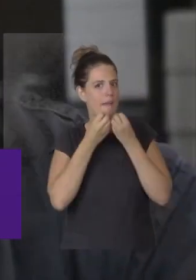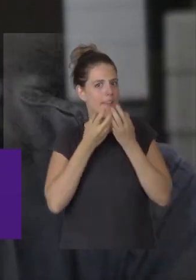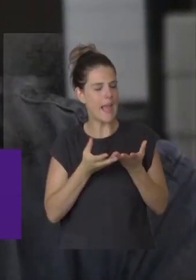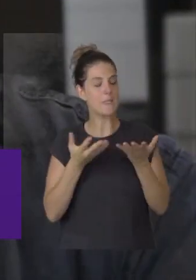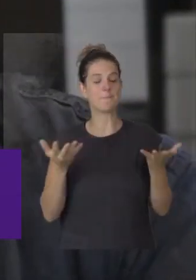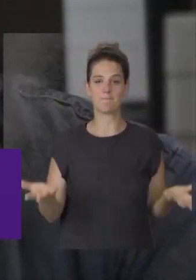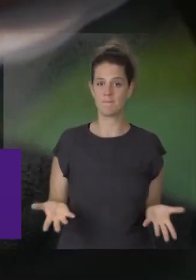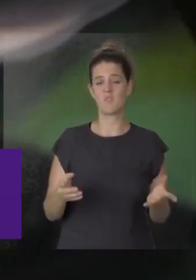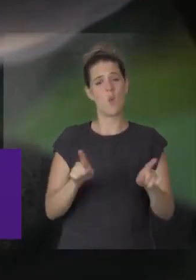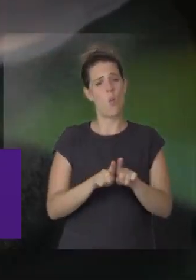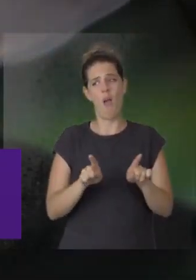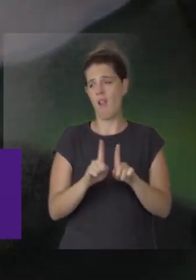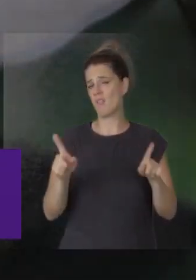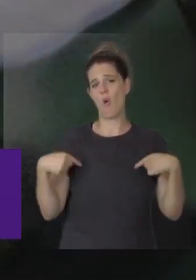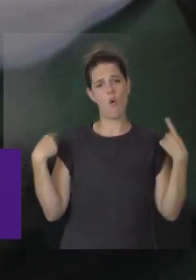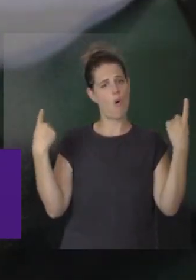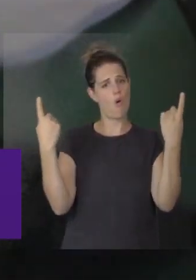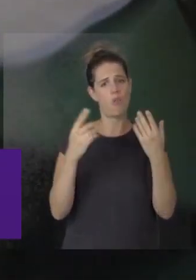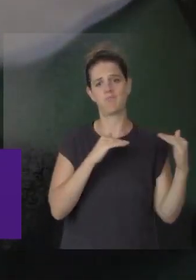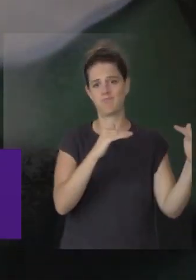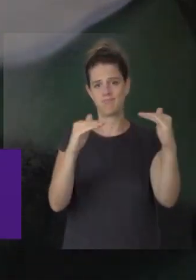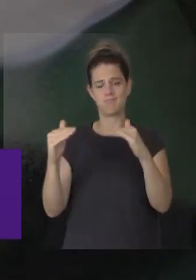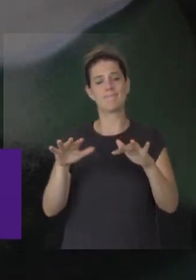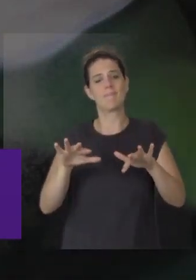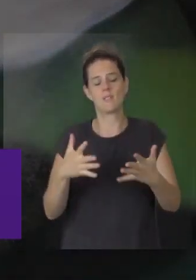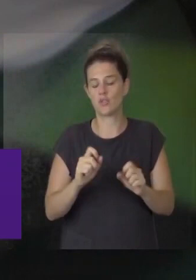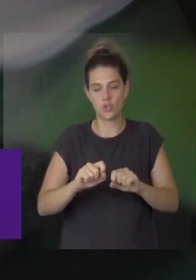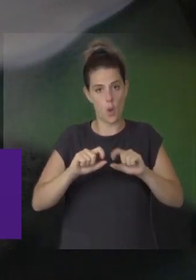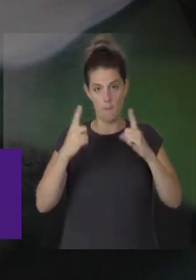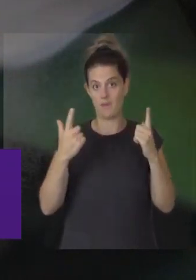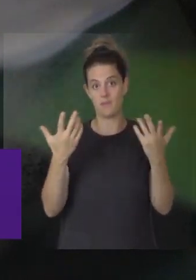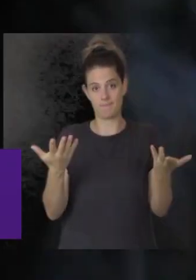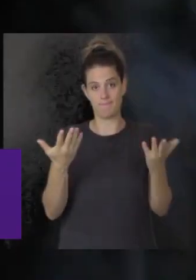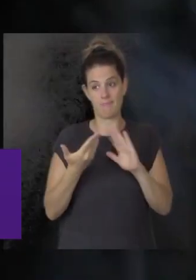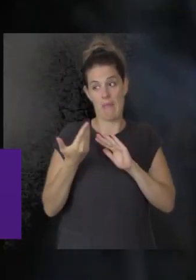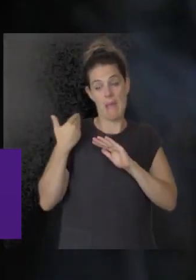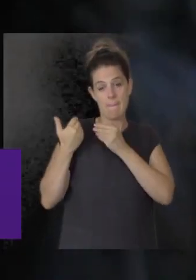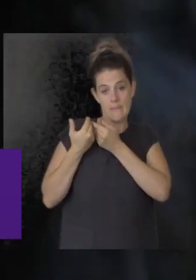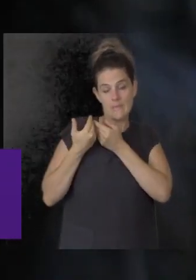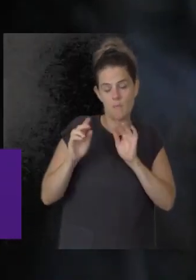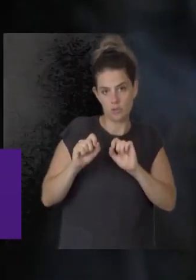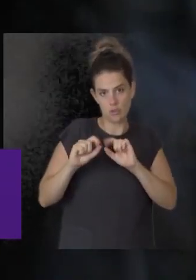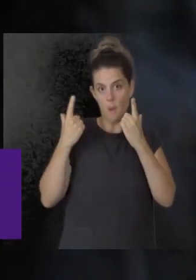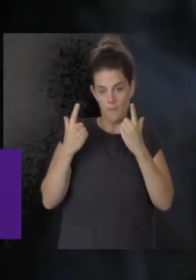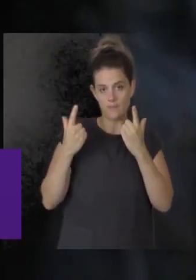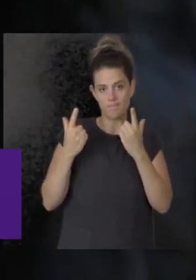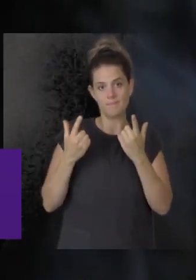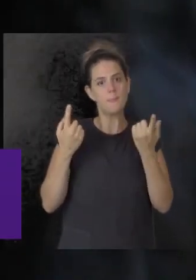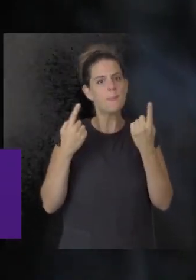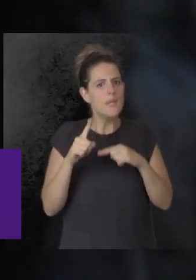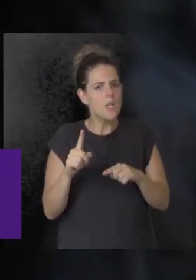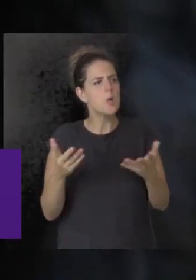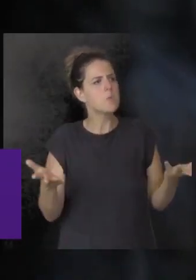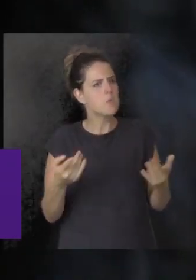permanencia. Eso es un trabajo que va más allá de simplemente responder a las situaciones que generó la pandemia. Ahí